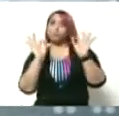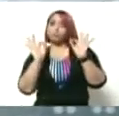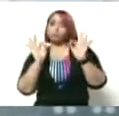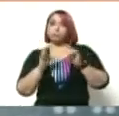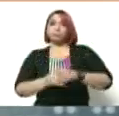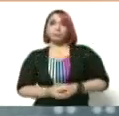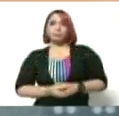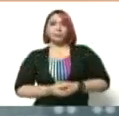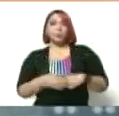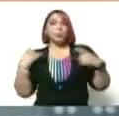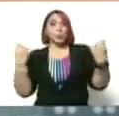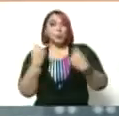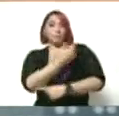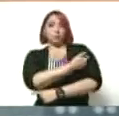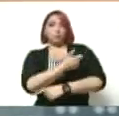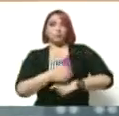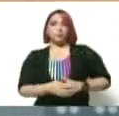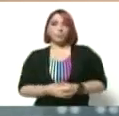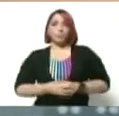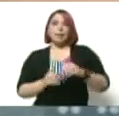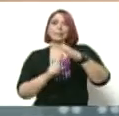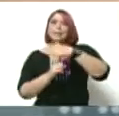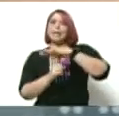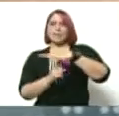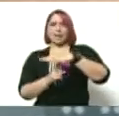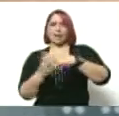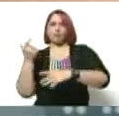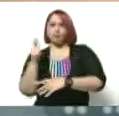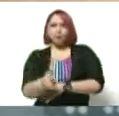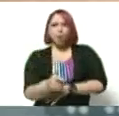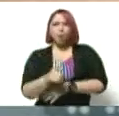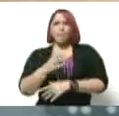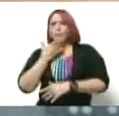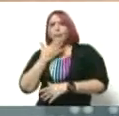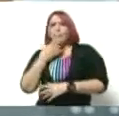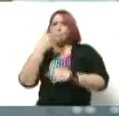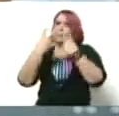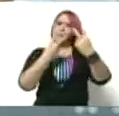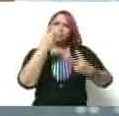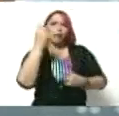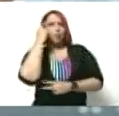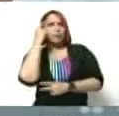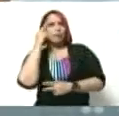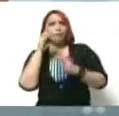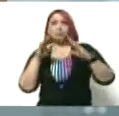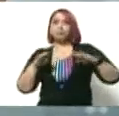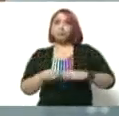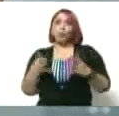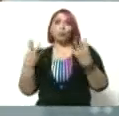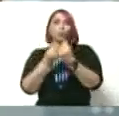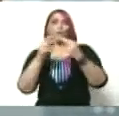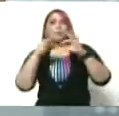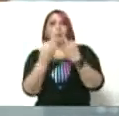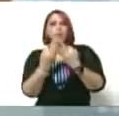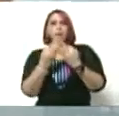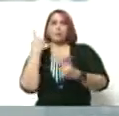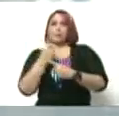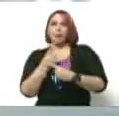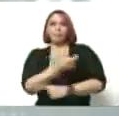esta jornada de vacunación los terminales por ejemplo cuando la gente va a visitar oa pasar los días navideños con su familia pues colocar